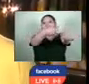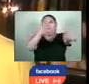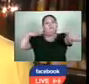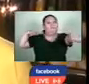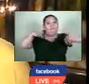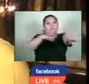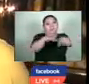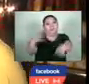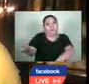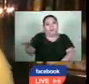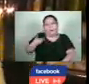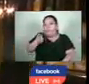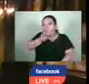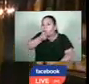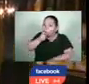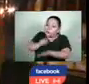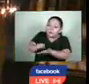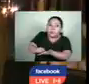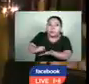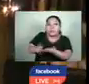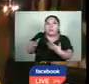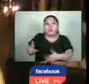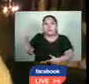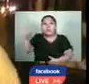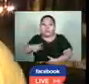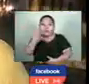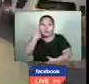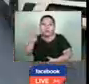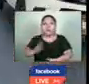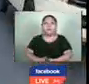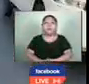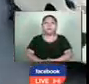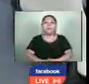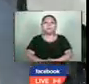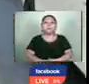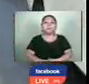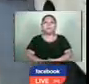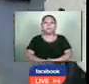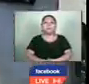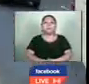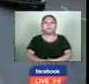Esos fueron los datos que nos hemos recopilado nosotros ahorita en el accidente de tránsito.